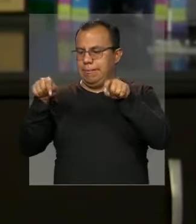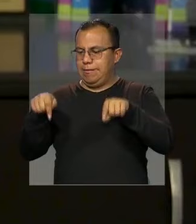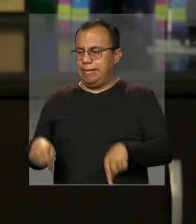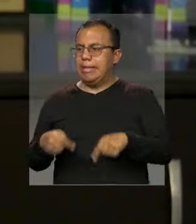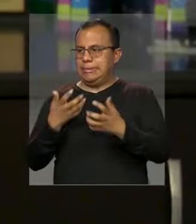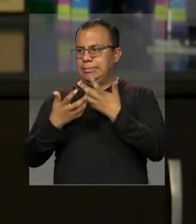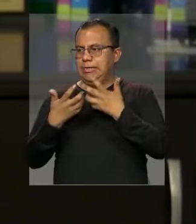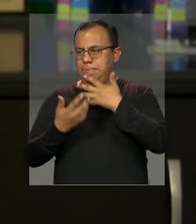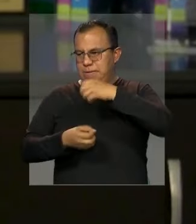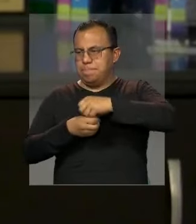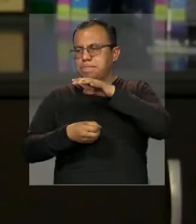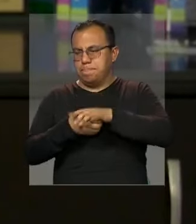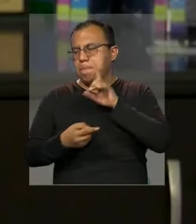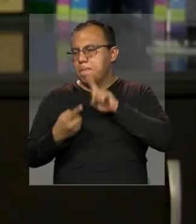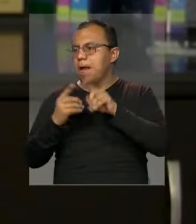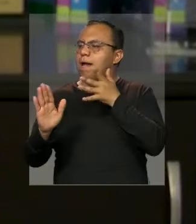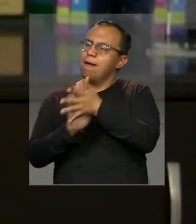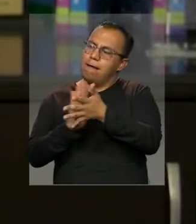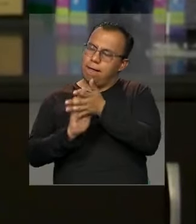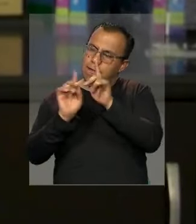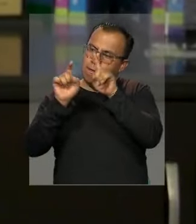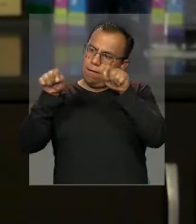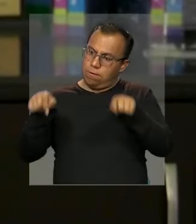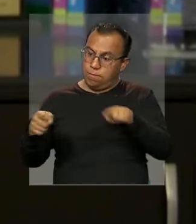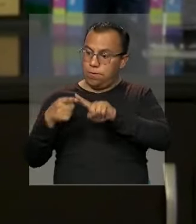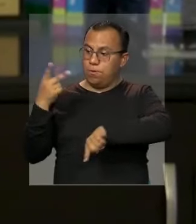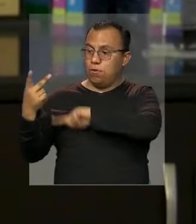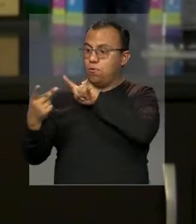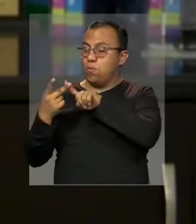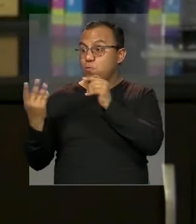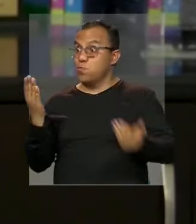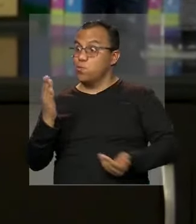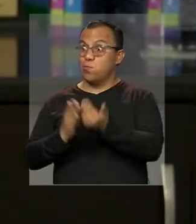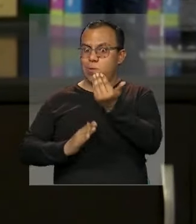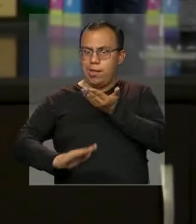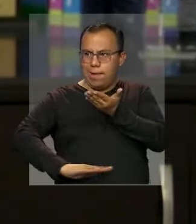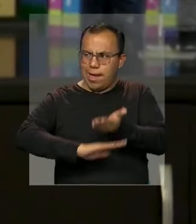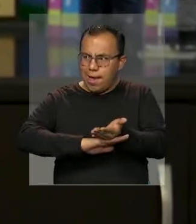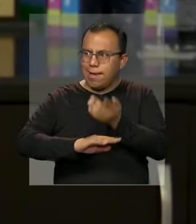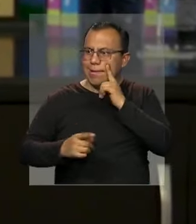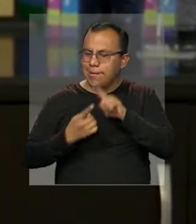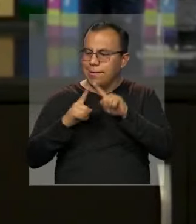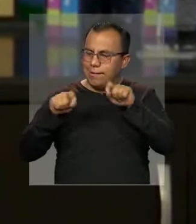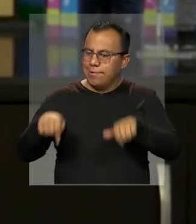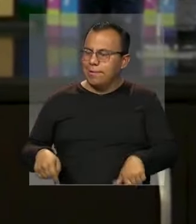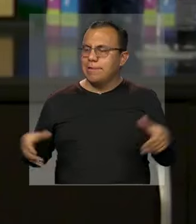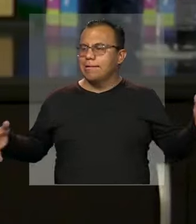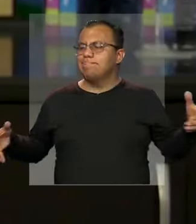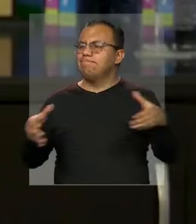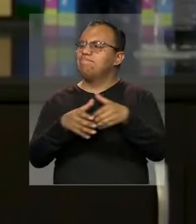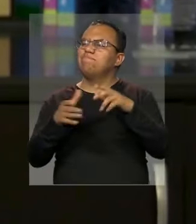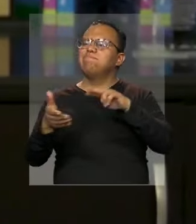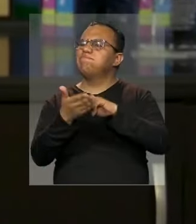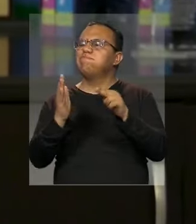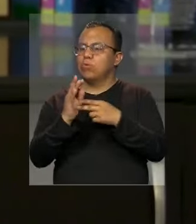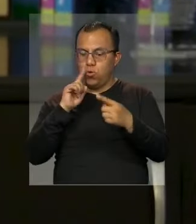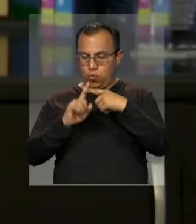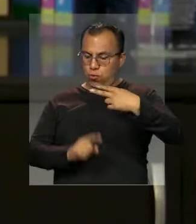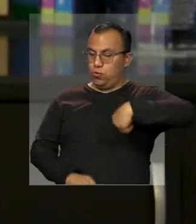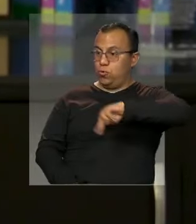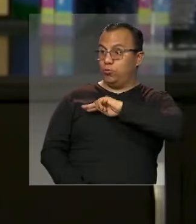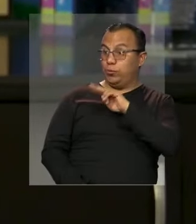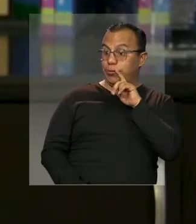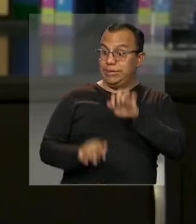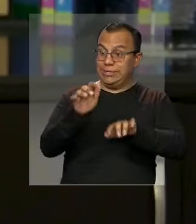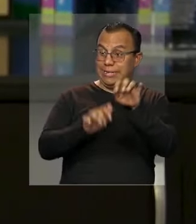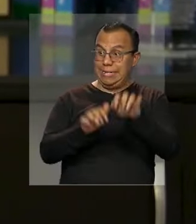de cuidado, como te digo, cobertura y una nueva apuesta que va a implicar que nosotras como